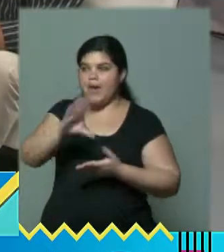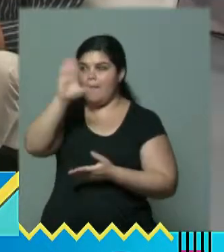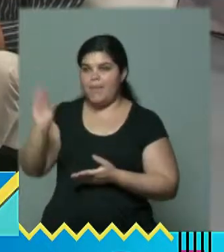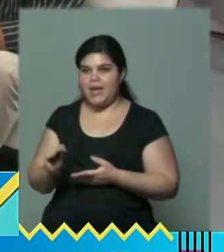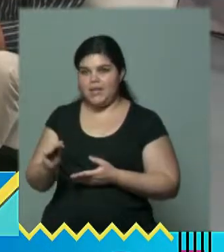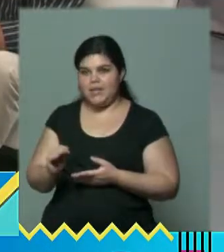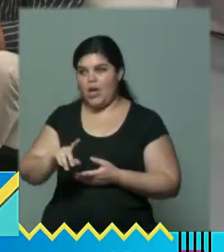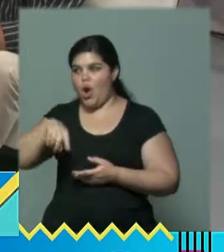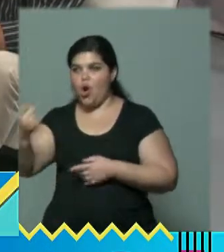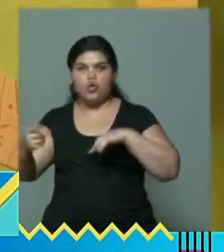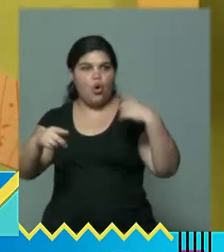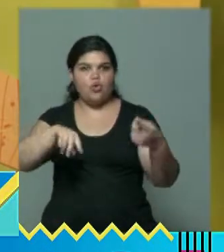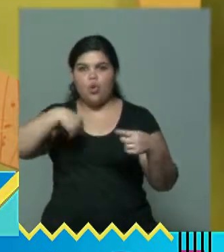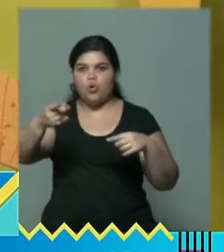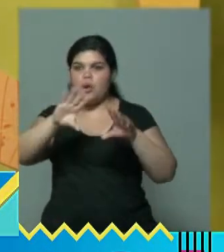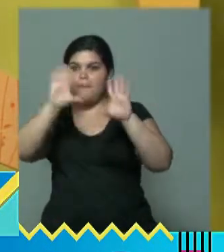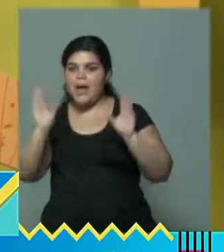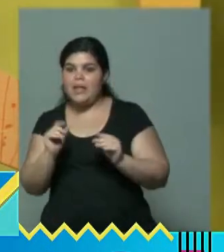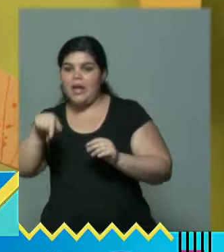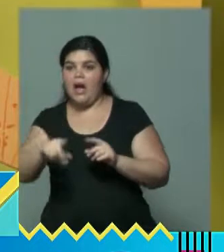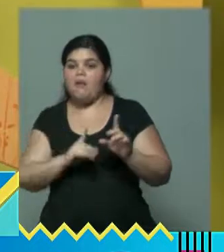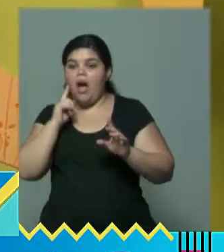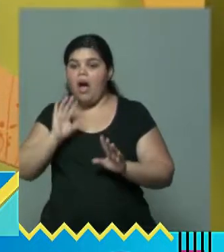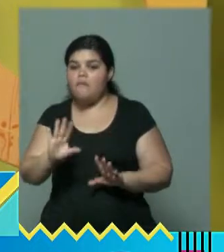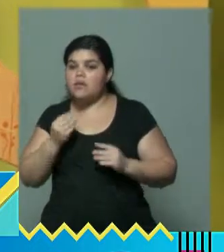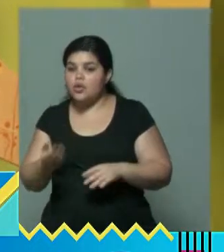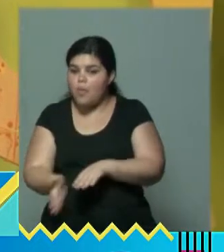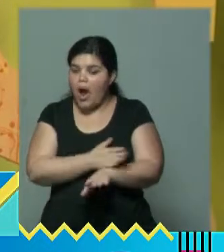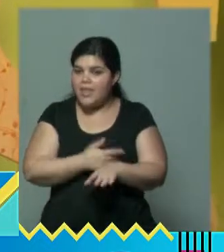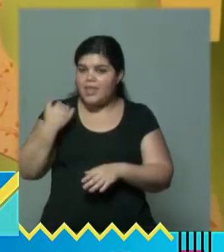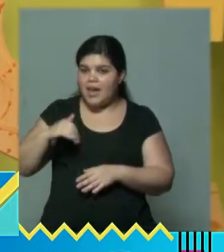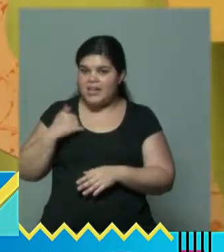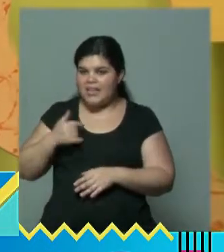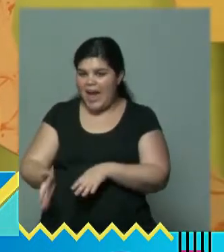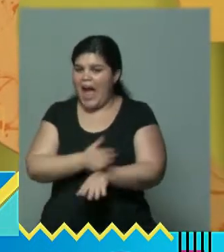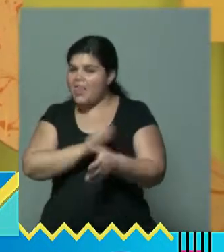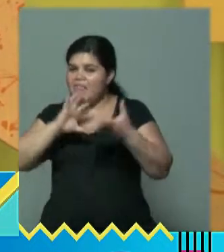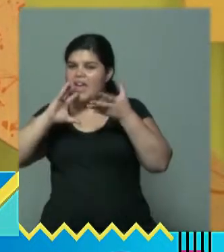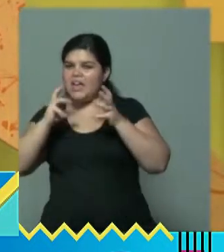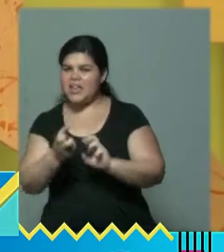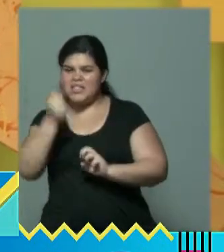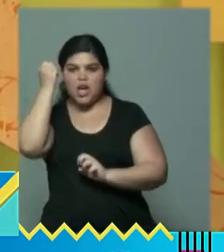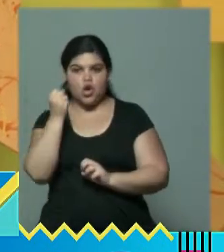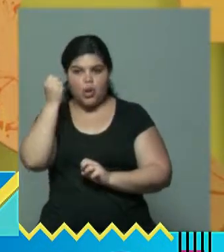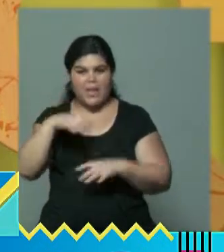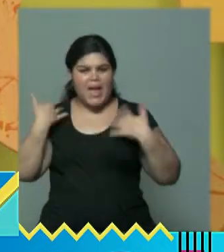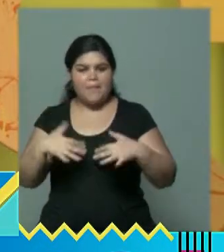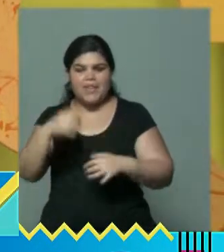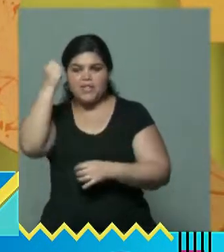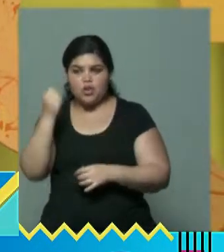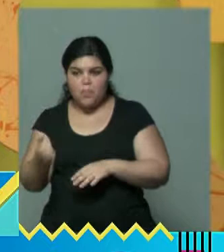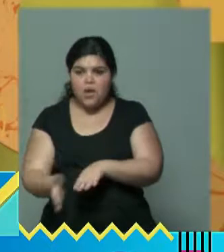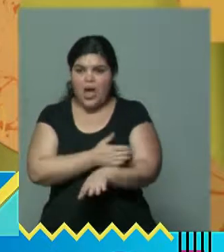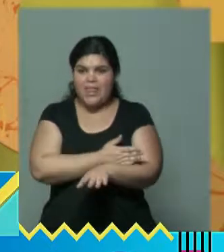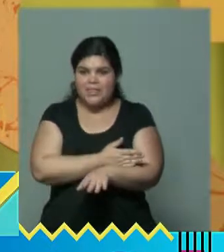de al lado, en el resto de los países del mundo, en lo que costó en Argentina antes de que declarara la crisis económica, la emergencia económica, no es caro,